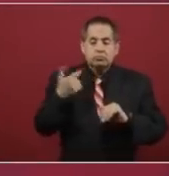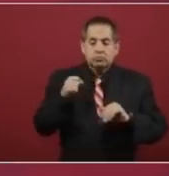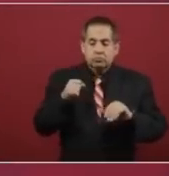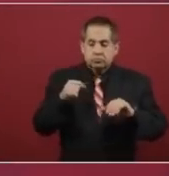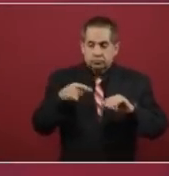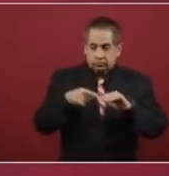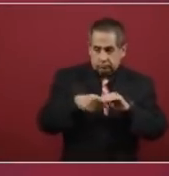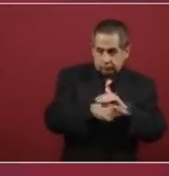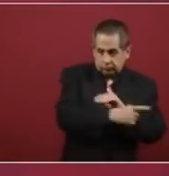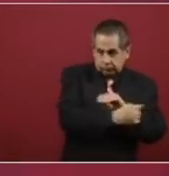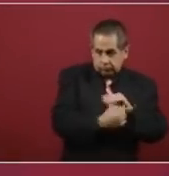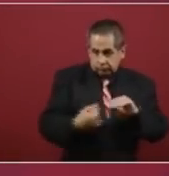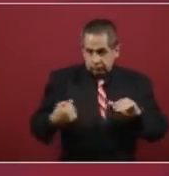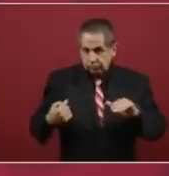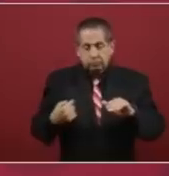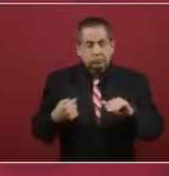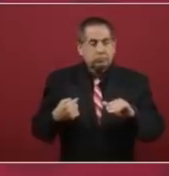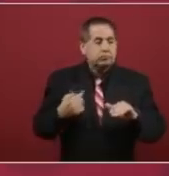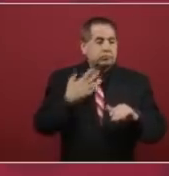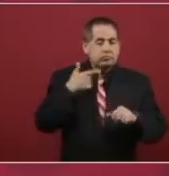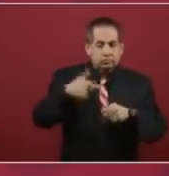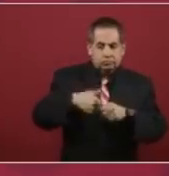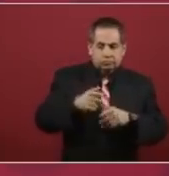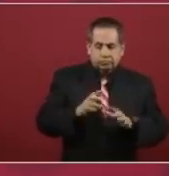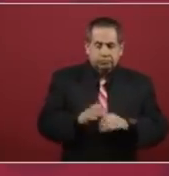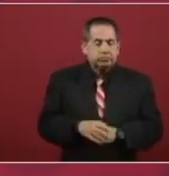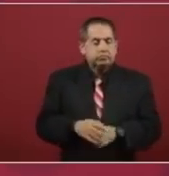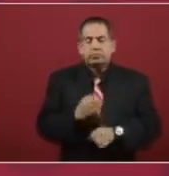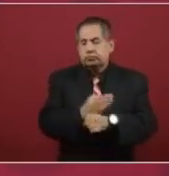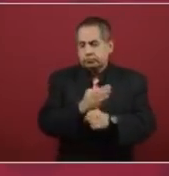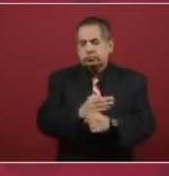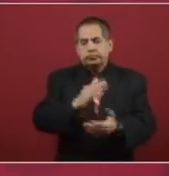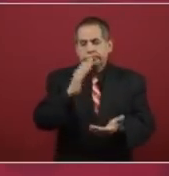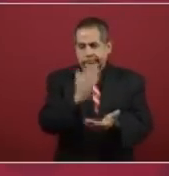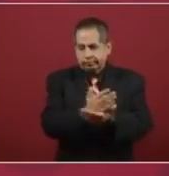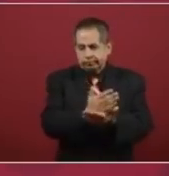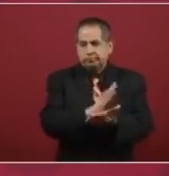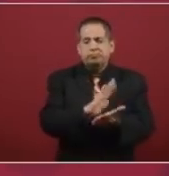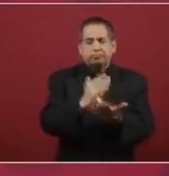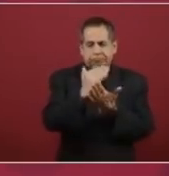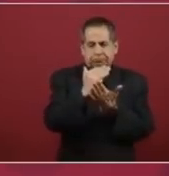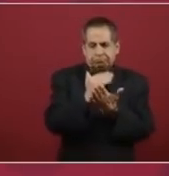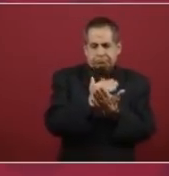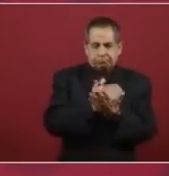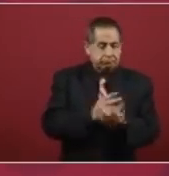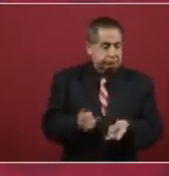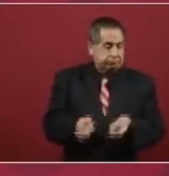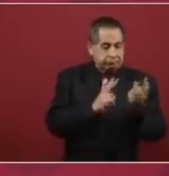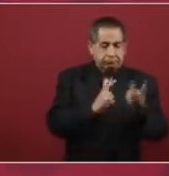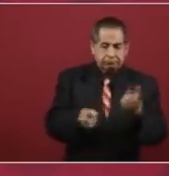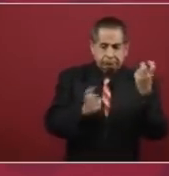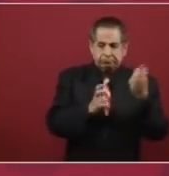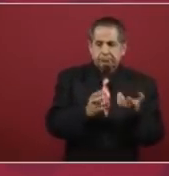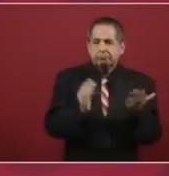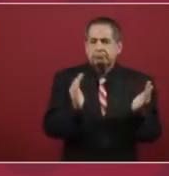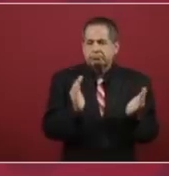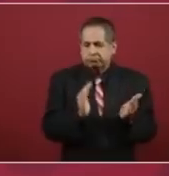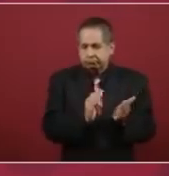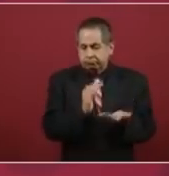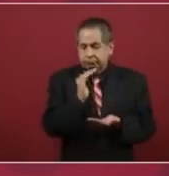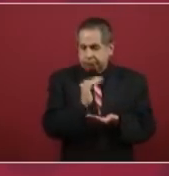logrado reducir mucho el robo de combustible y no solo